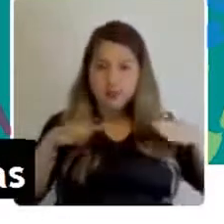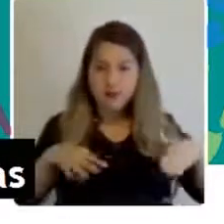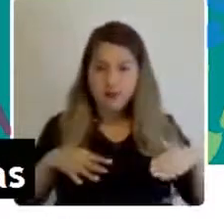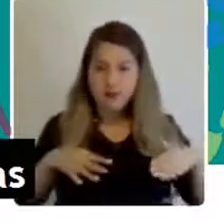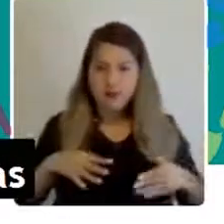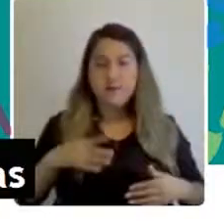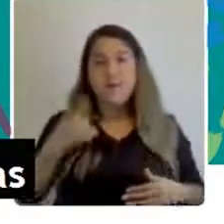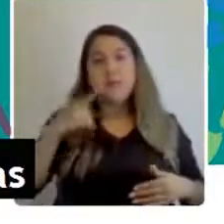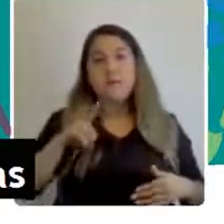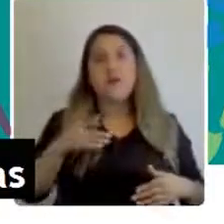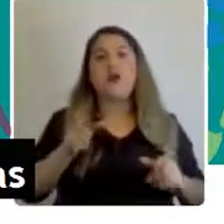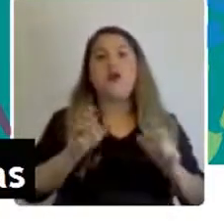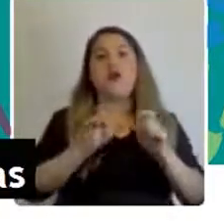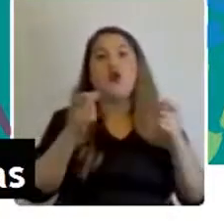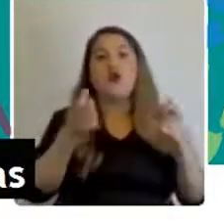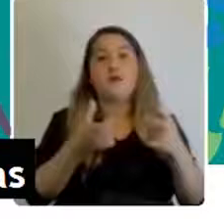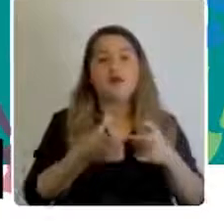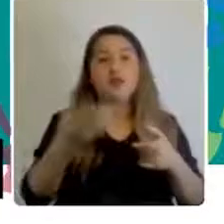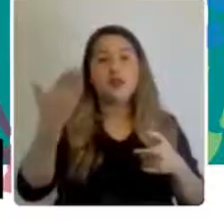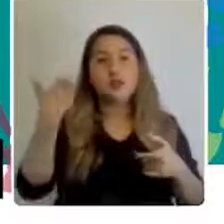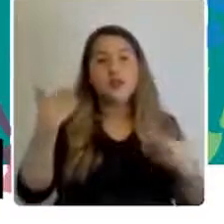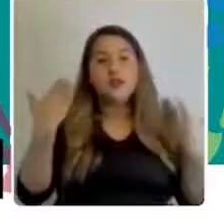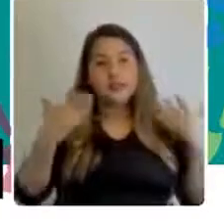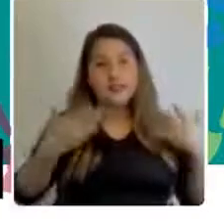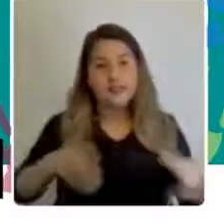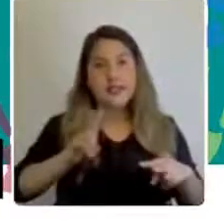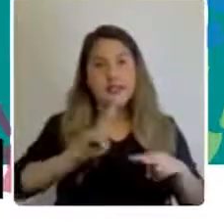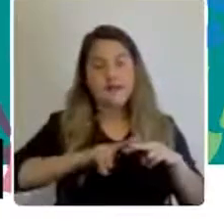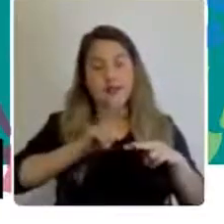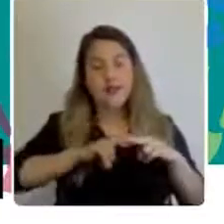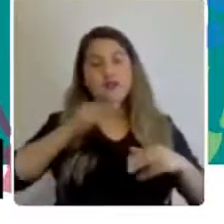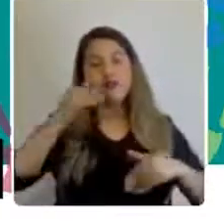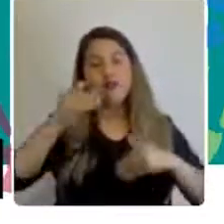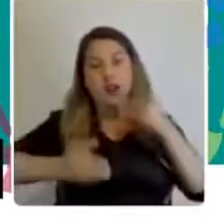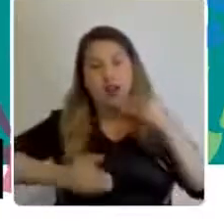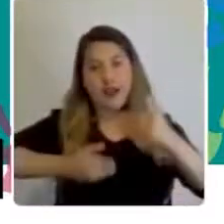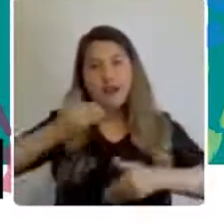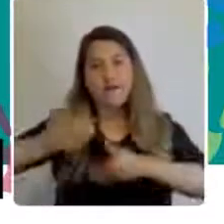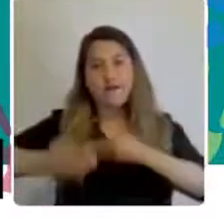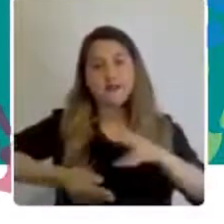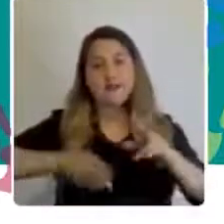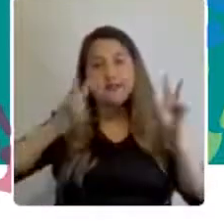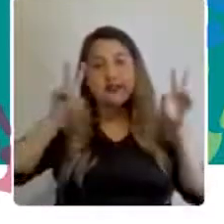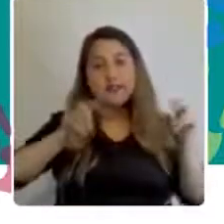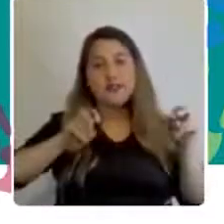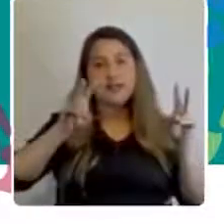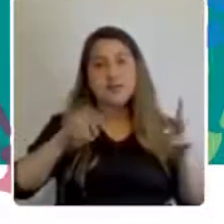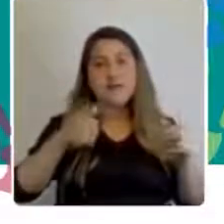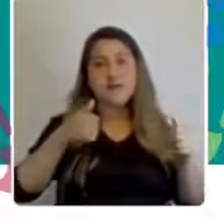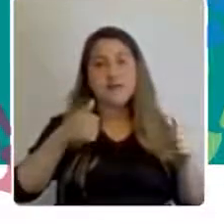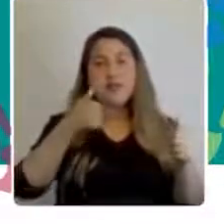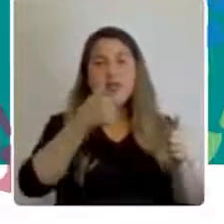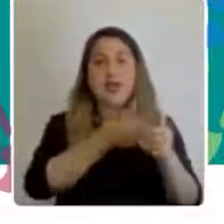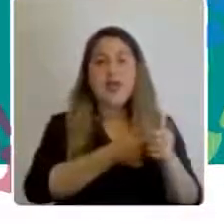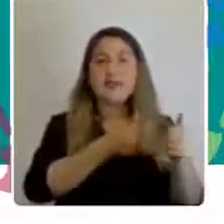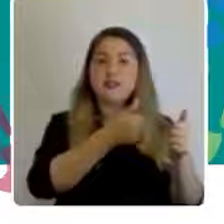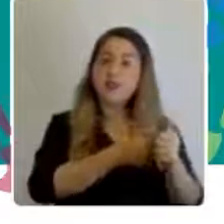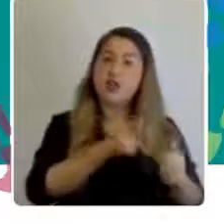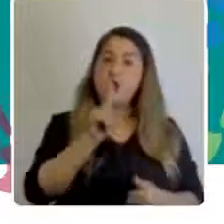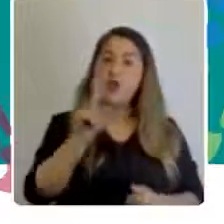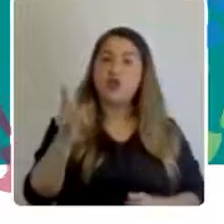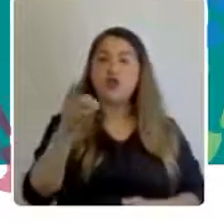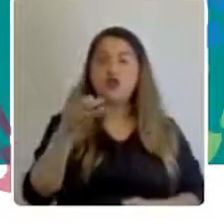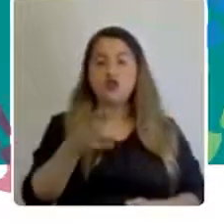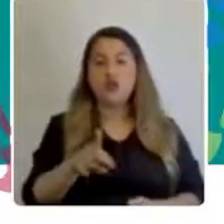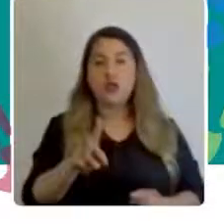sí habían hecho avances y sugerencias en términos de, y asesoría también, no solo sugerencias,